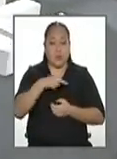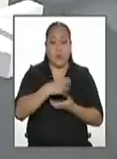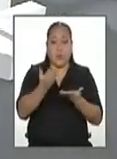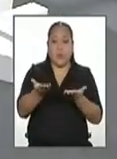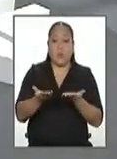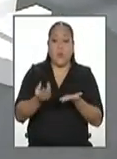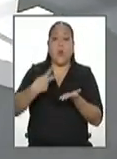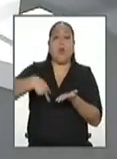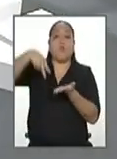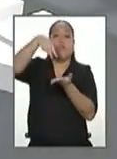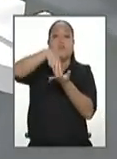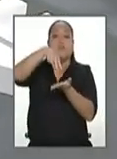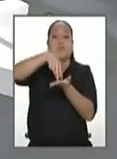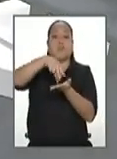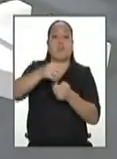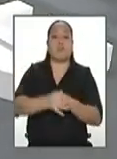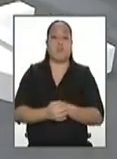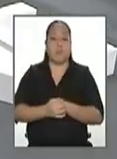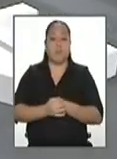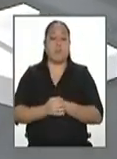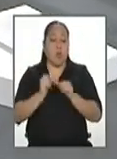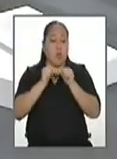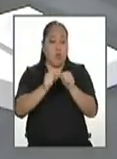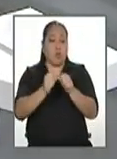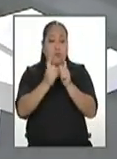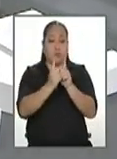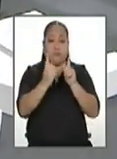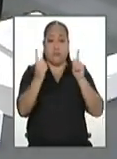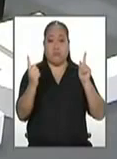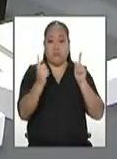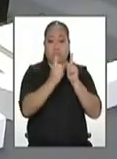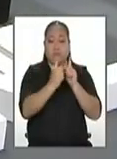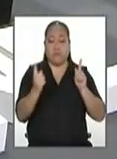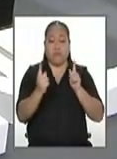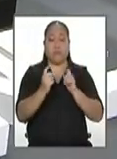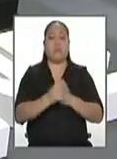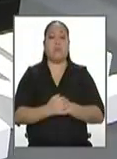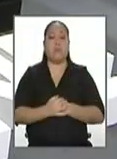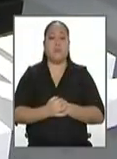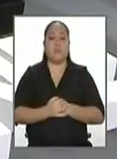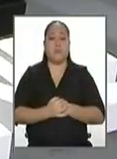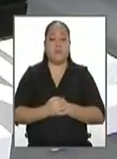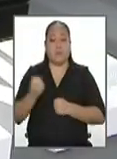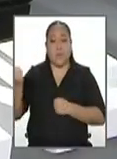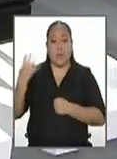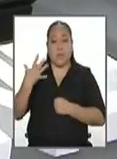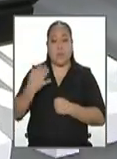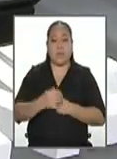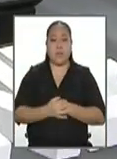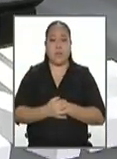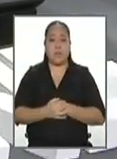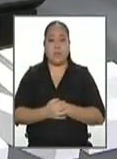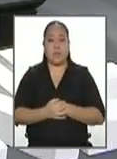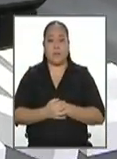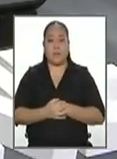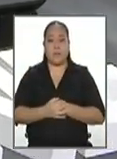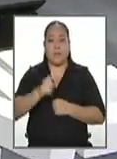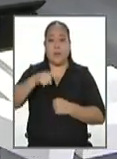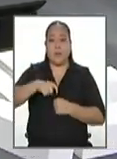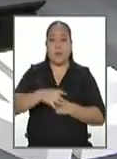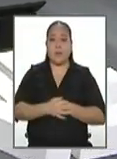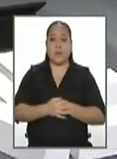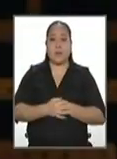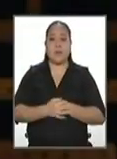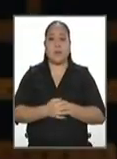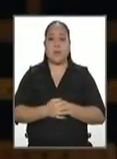ponerse de pie, manteniendo obviamente la distancia social. Me indican que deben hacer un saludo